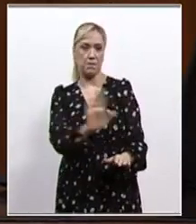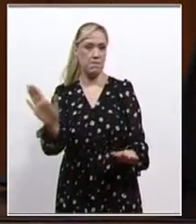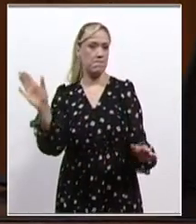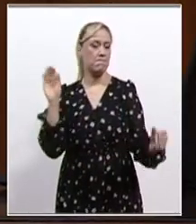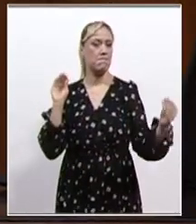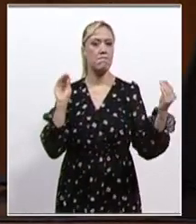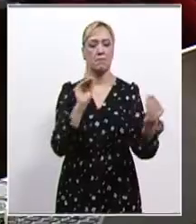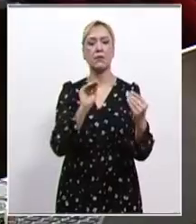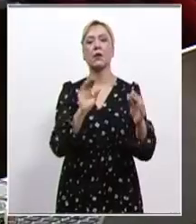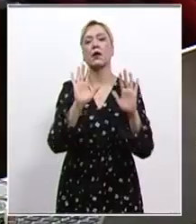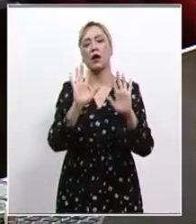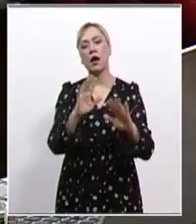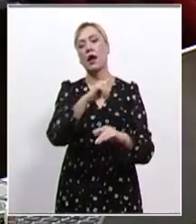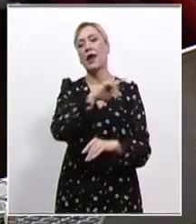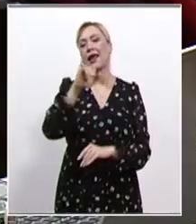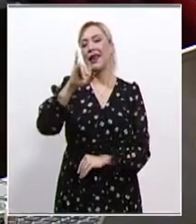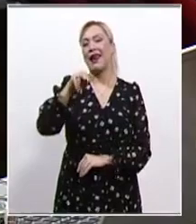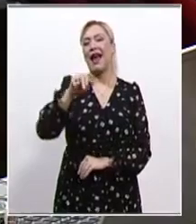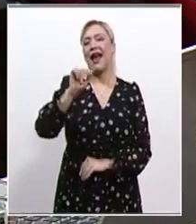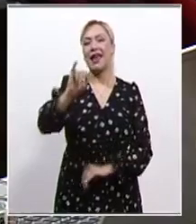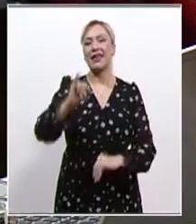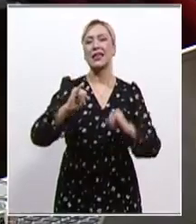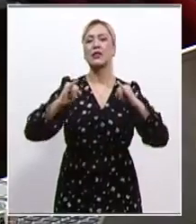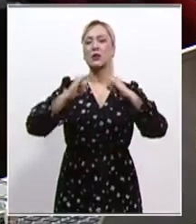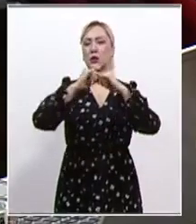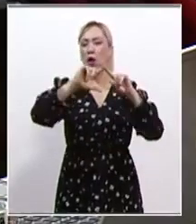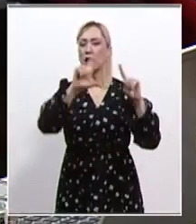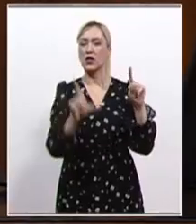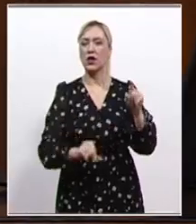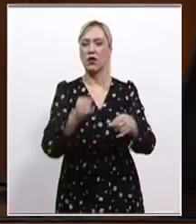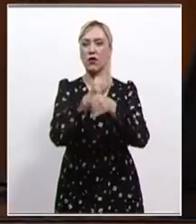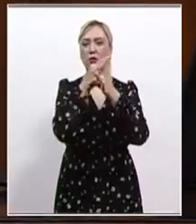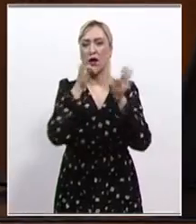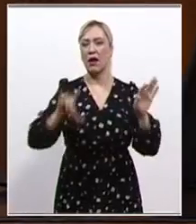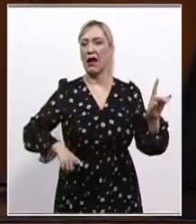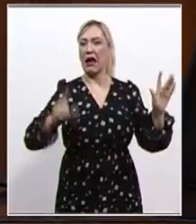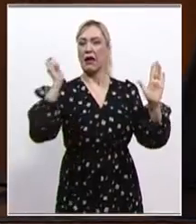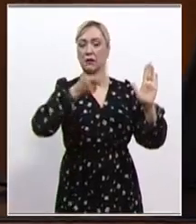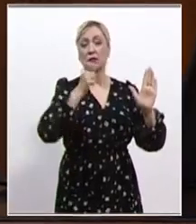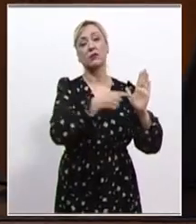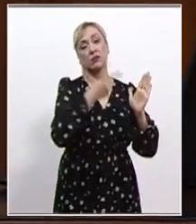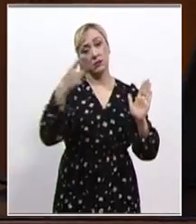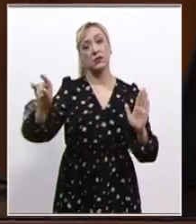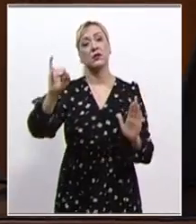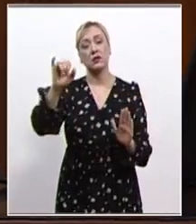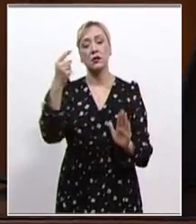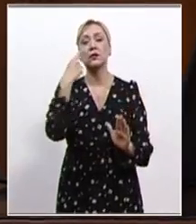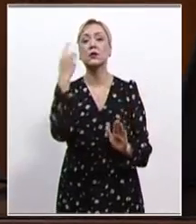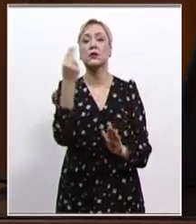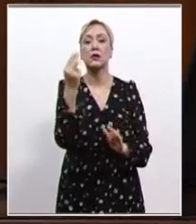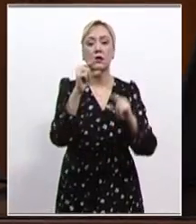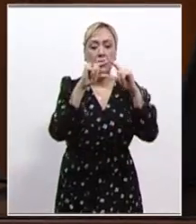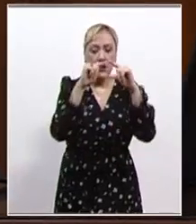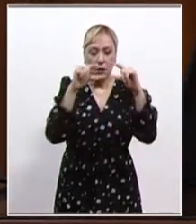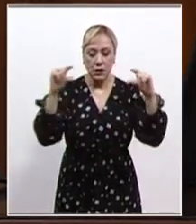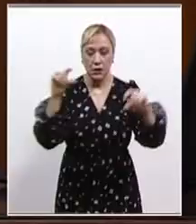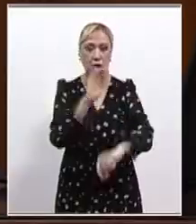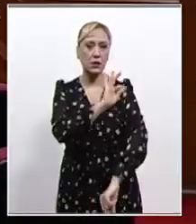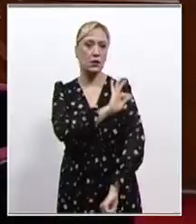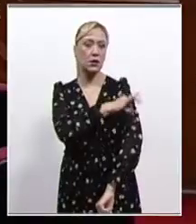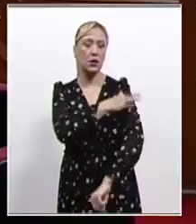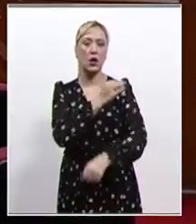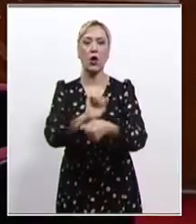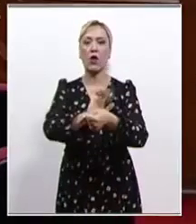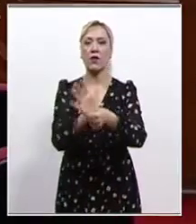resolución del INAI, que ordenó entregar la información sobre datos para identificar los frascos de las vacunas COVID aplicados a la